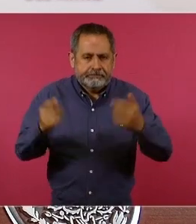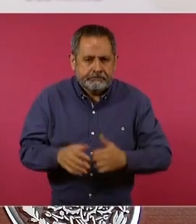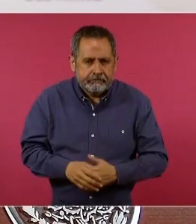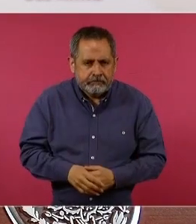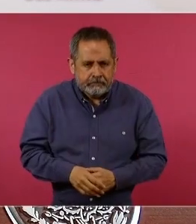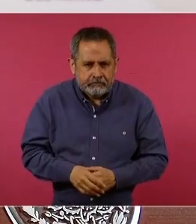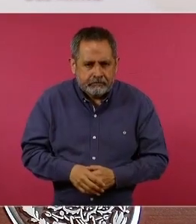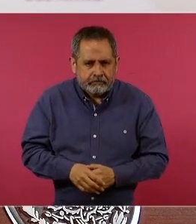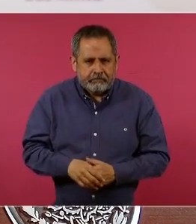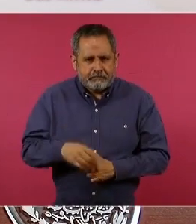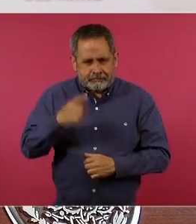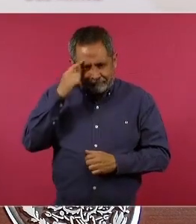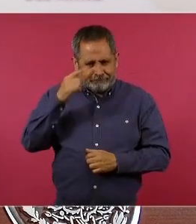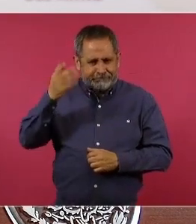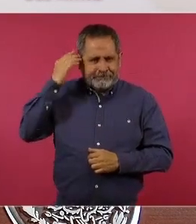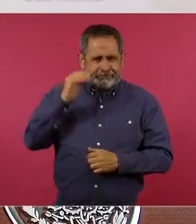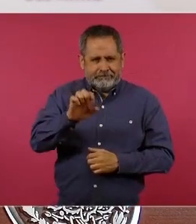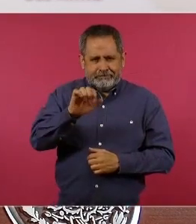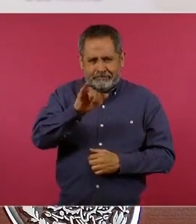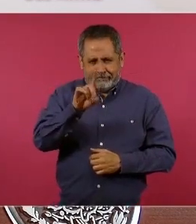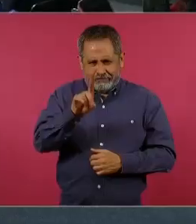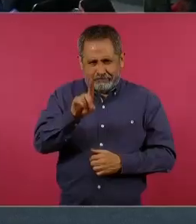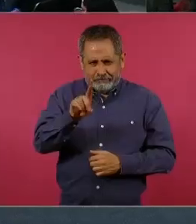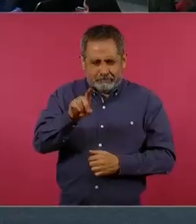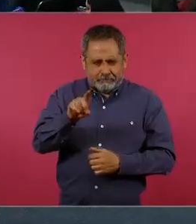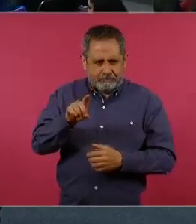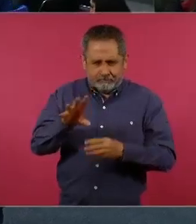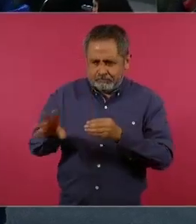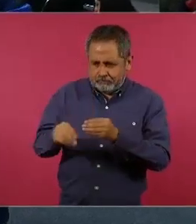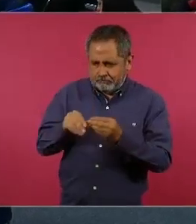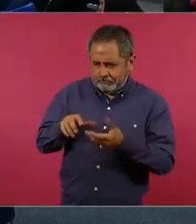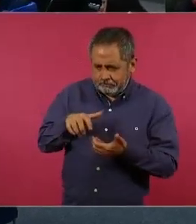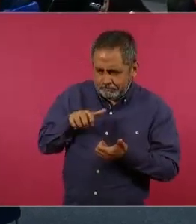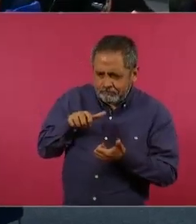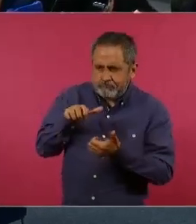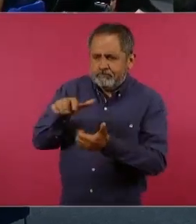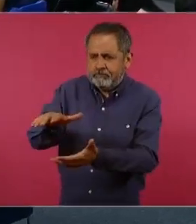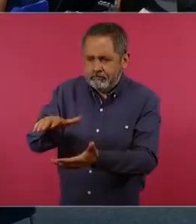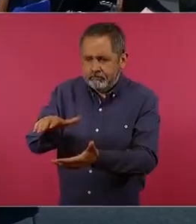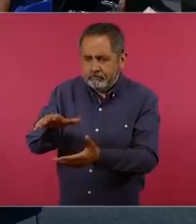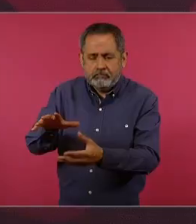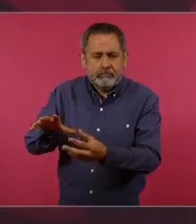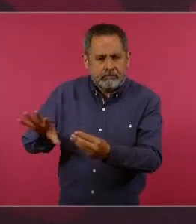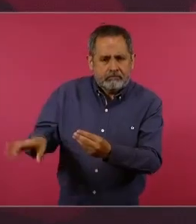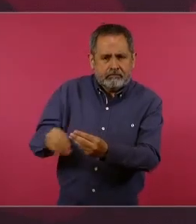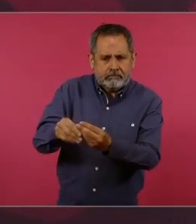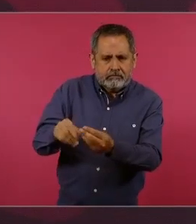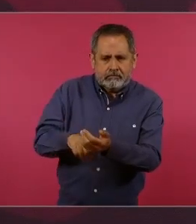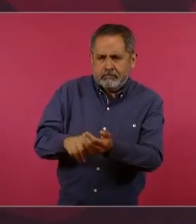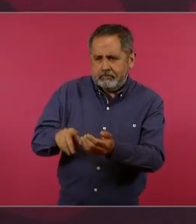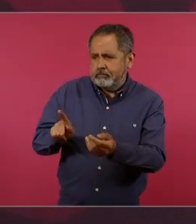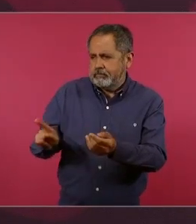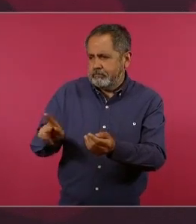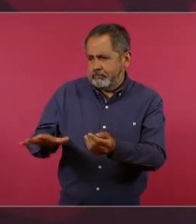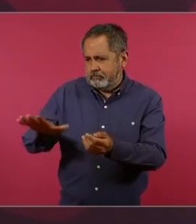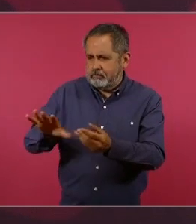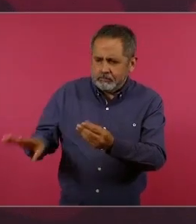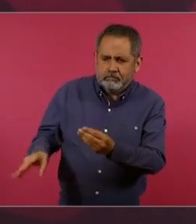en una dotación ejidal, se incluyó al pueblo.